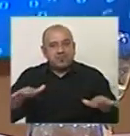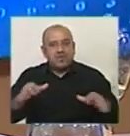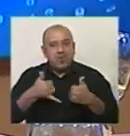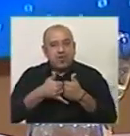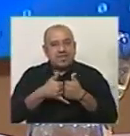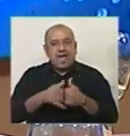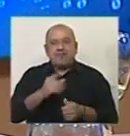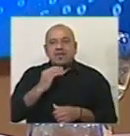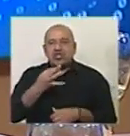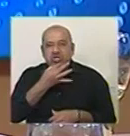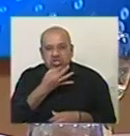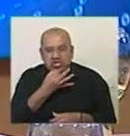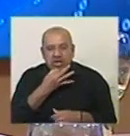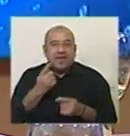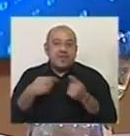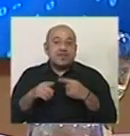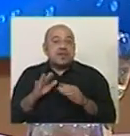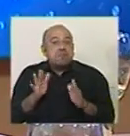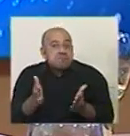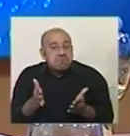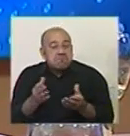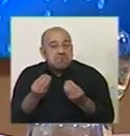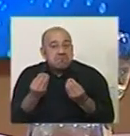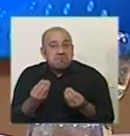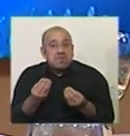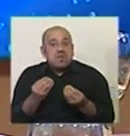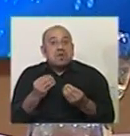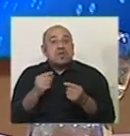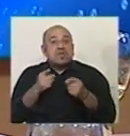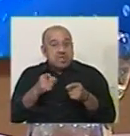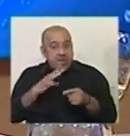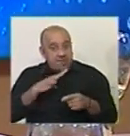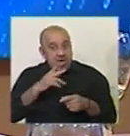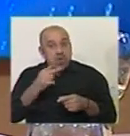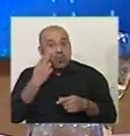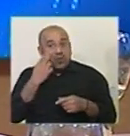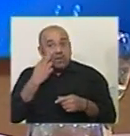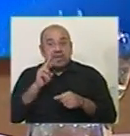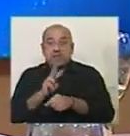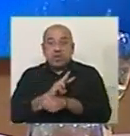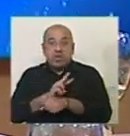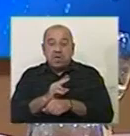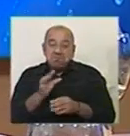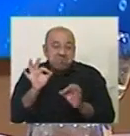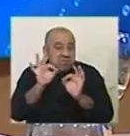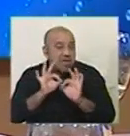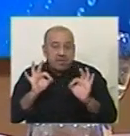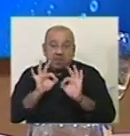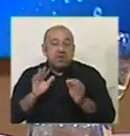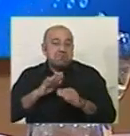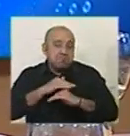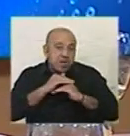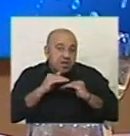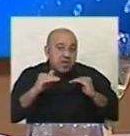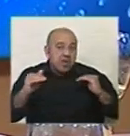bromas, humor, pero nada se comparó con si hubiera habido un problema serio de seguridad. Y eso no pasó, pero yo creo que el